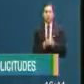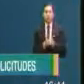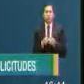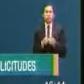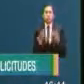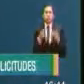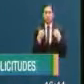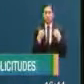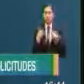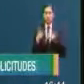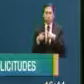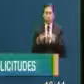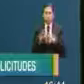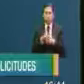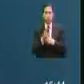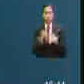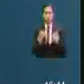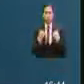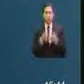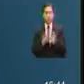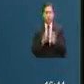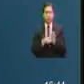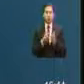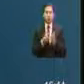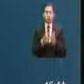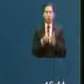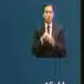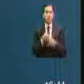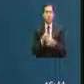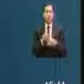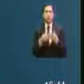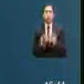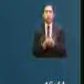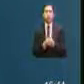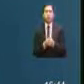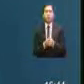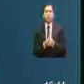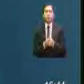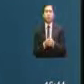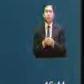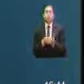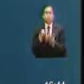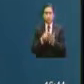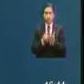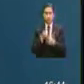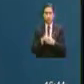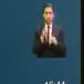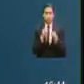bastantes medios entonces que han presentado sus solicitudes para la difusión de propaganda electoral, la lista que será publicada en próximos.